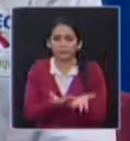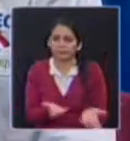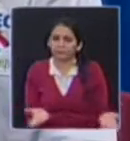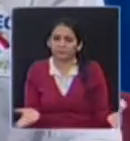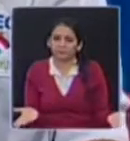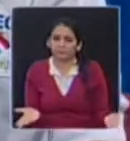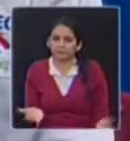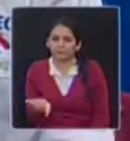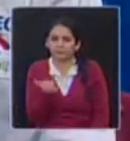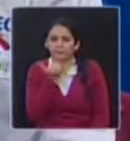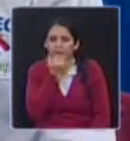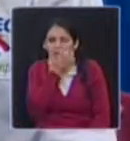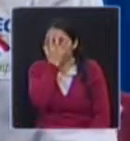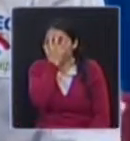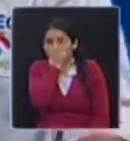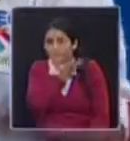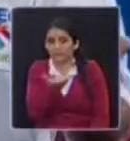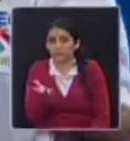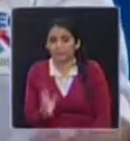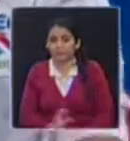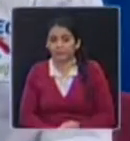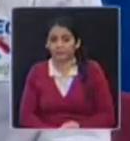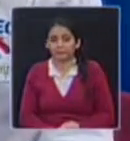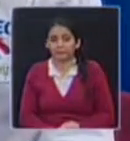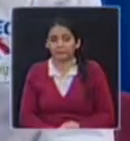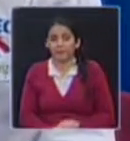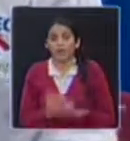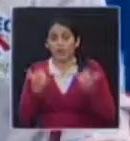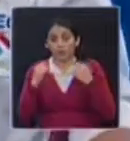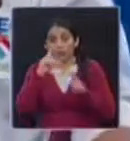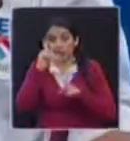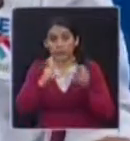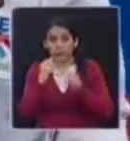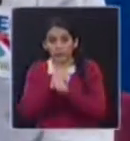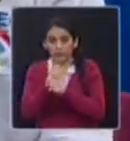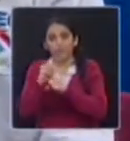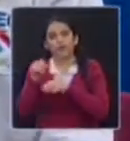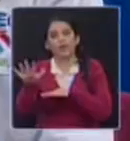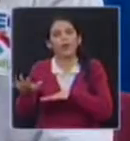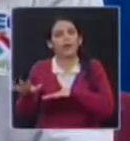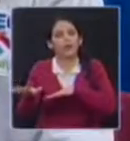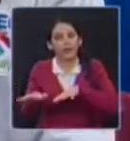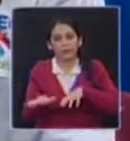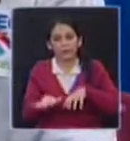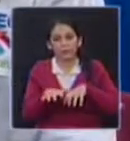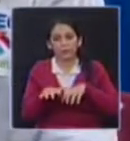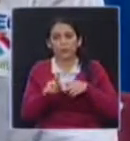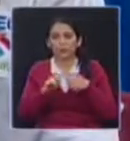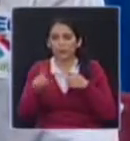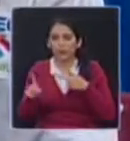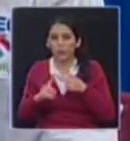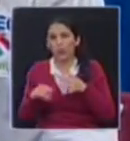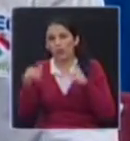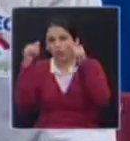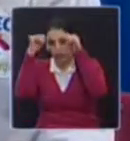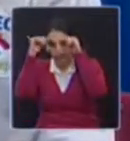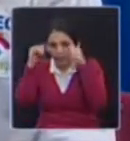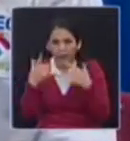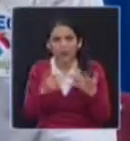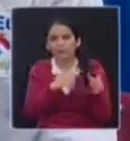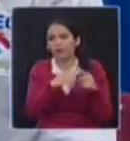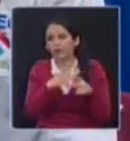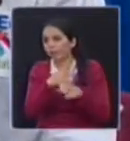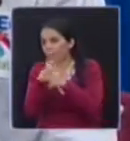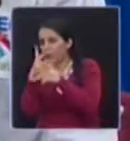realmente dejan mucho que desear. Los agricultores, los ganaderos, se sienten más desamparados que nunca. Mire usted,